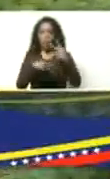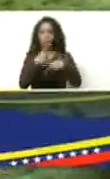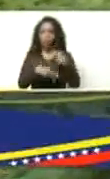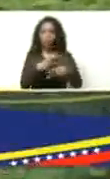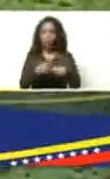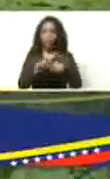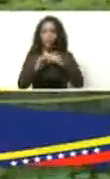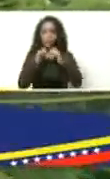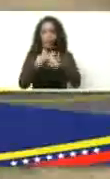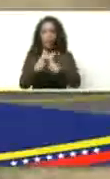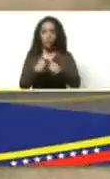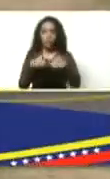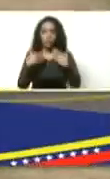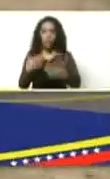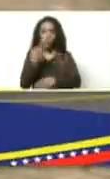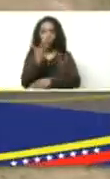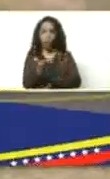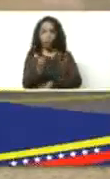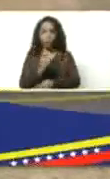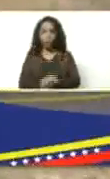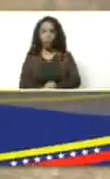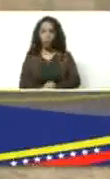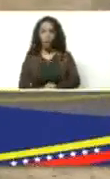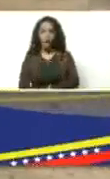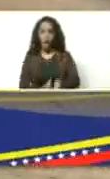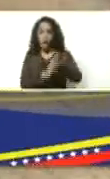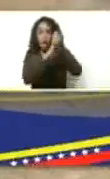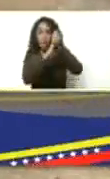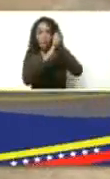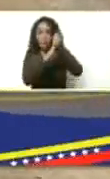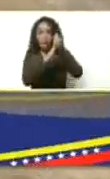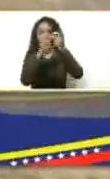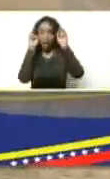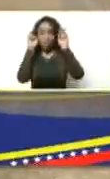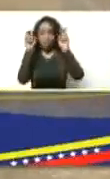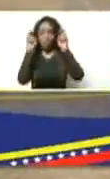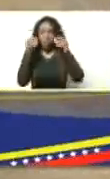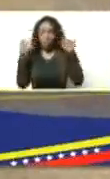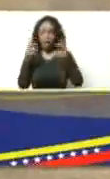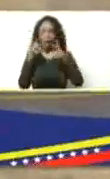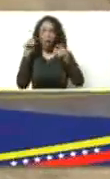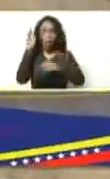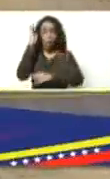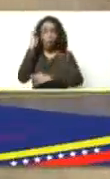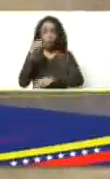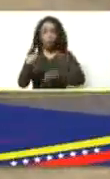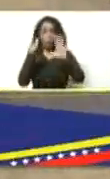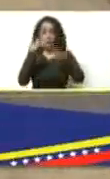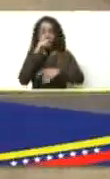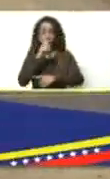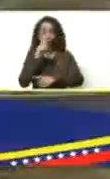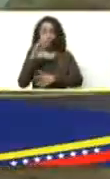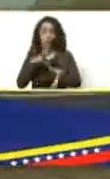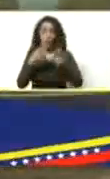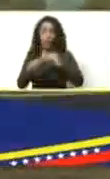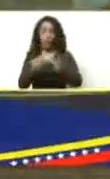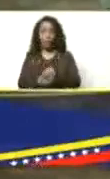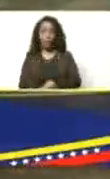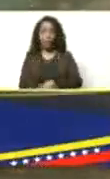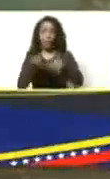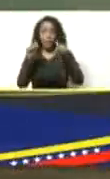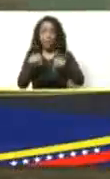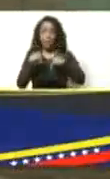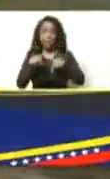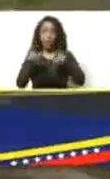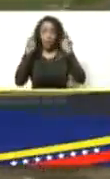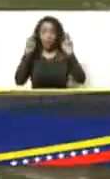una iniciativa que usted dirigió en el marco del Congreso de los 6 años de los CLAP, y hoy este